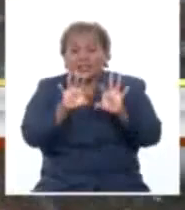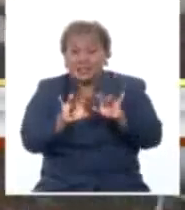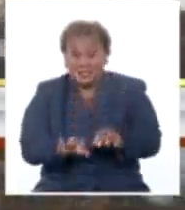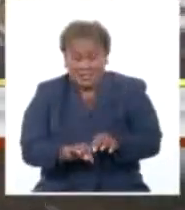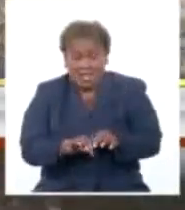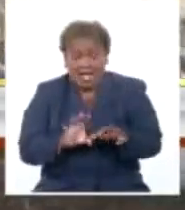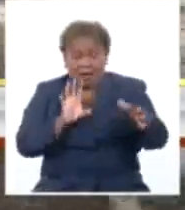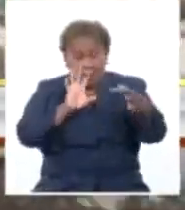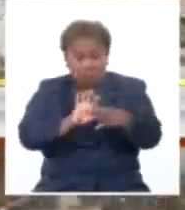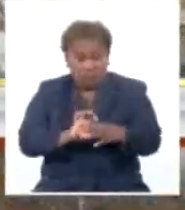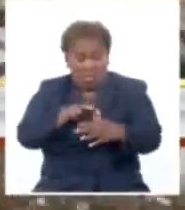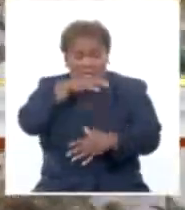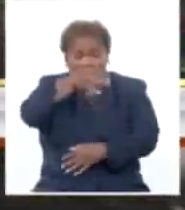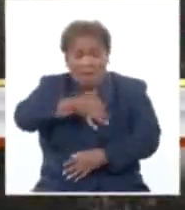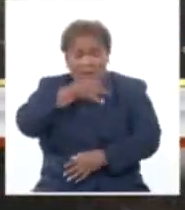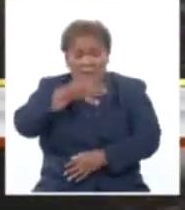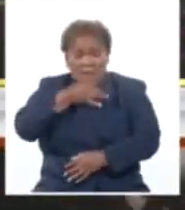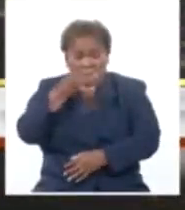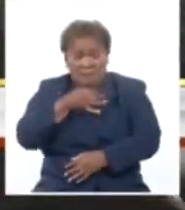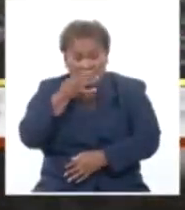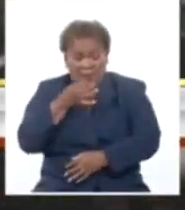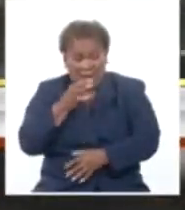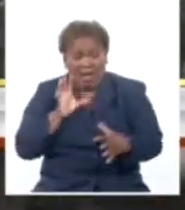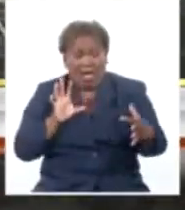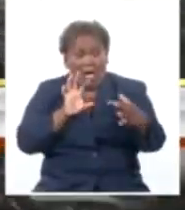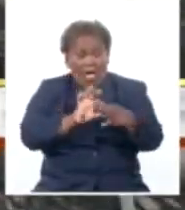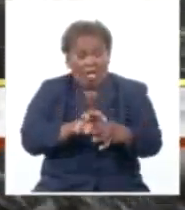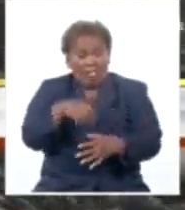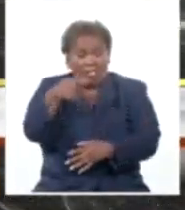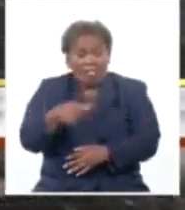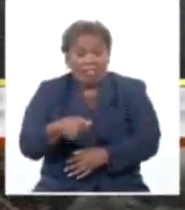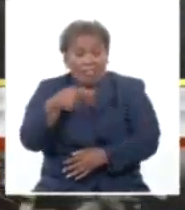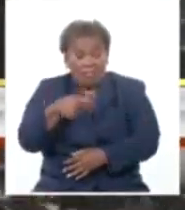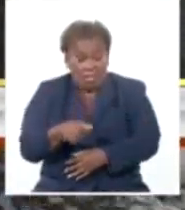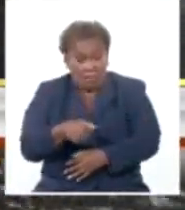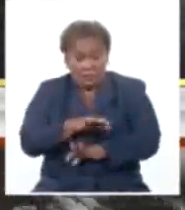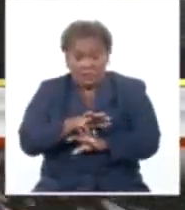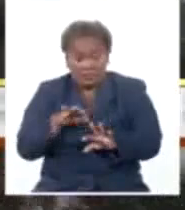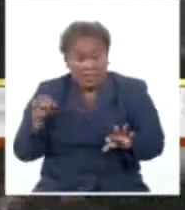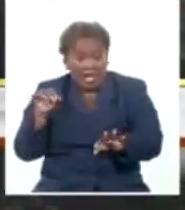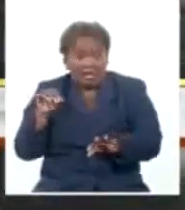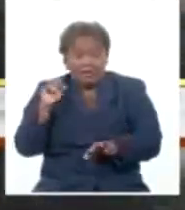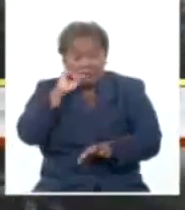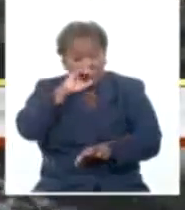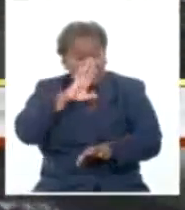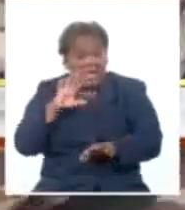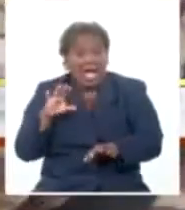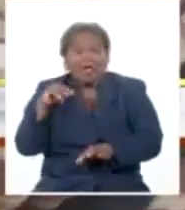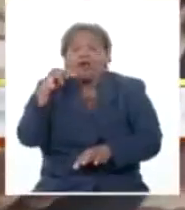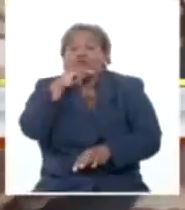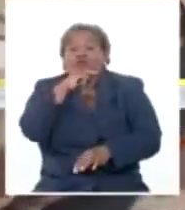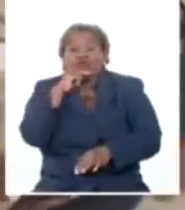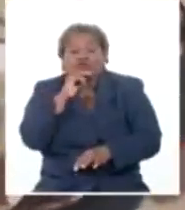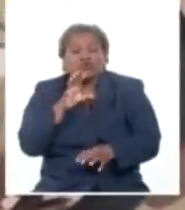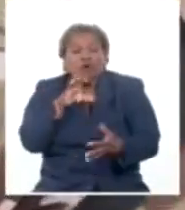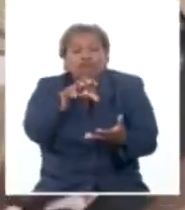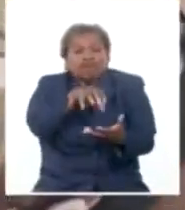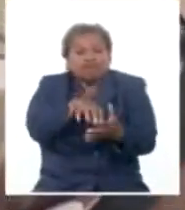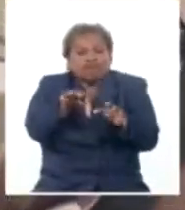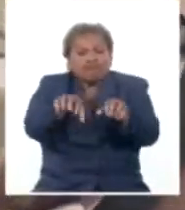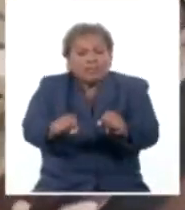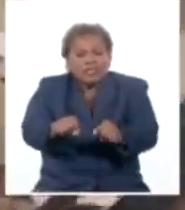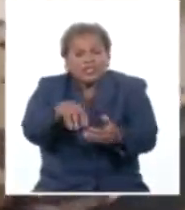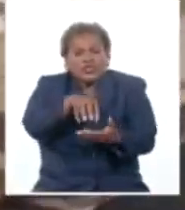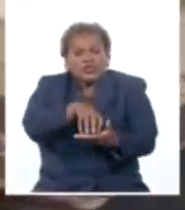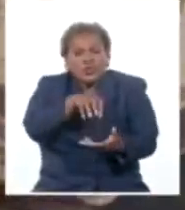Jens Stoltenberg, considera que los aliados deben asegurarse de que si finalmente los rusos se hacen con Bakhmut, no se convierta en un